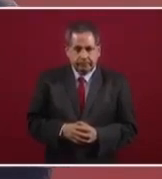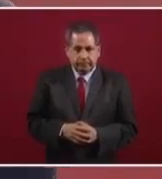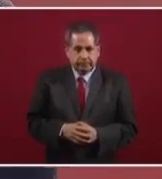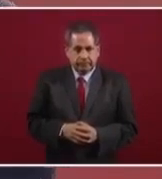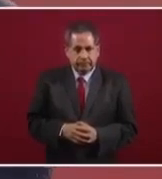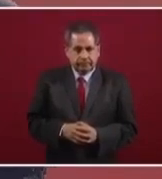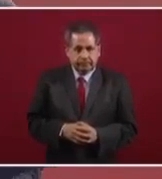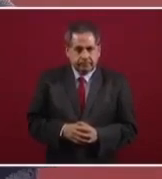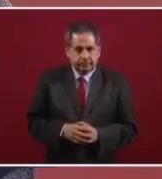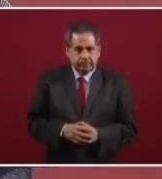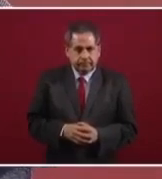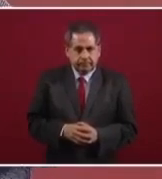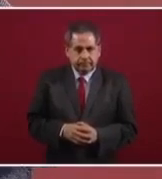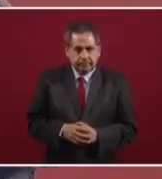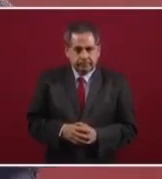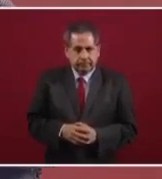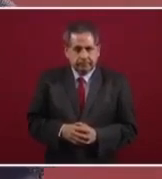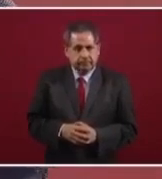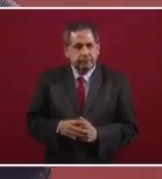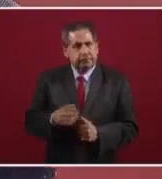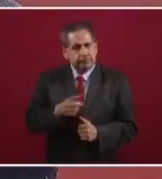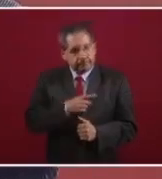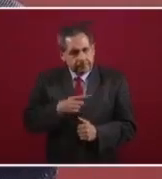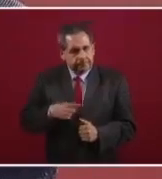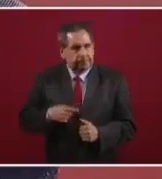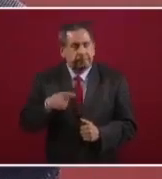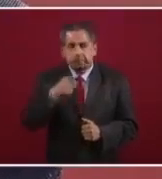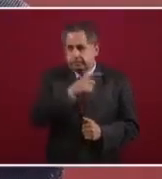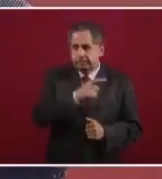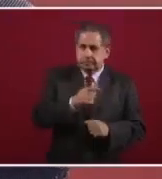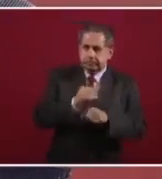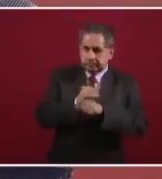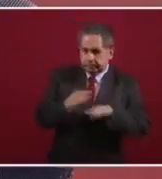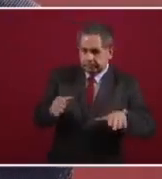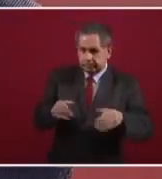pues, un informe